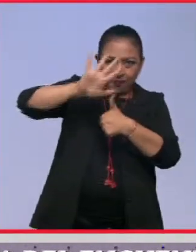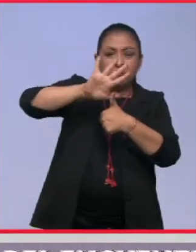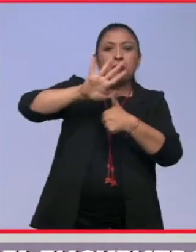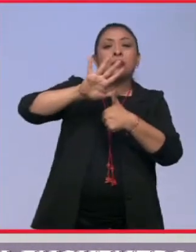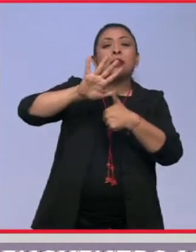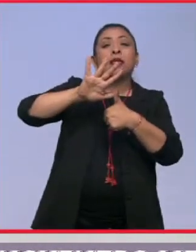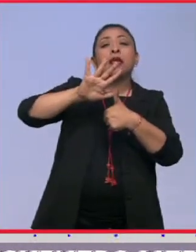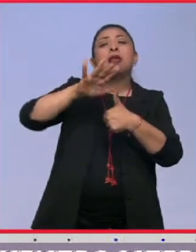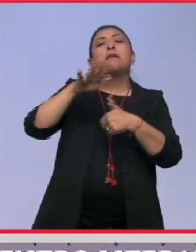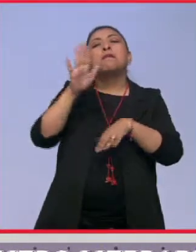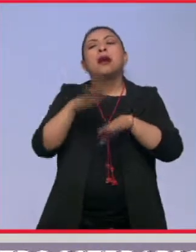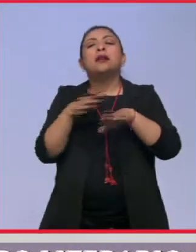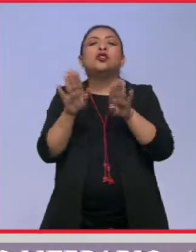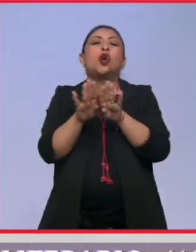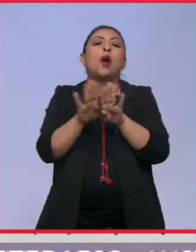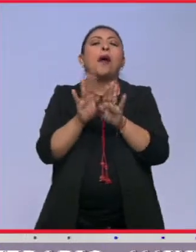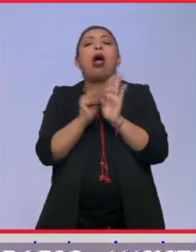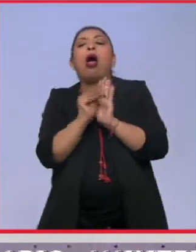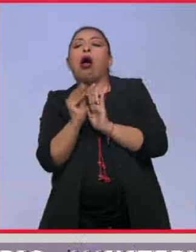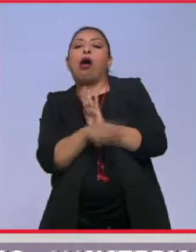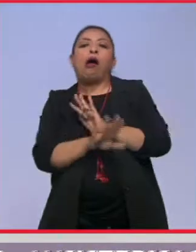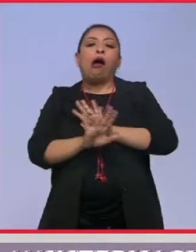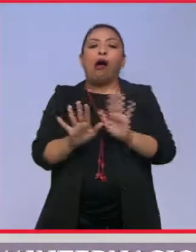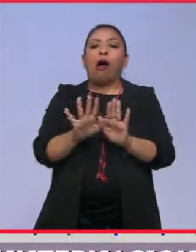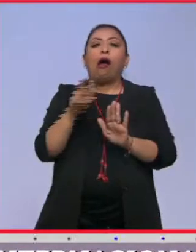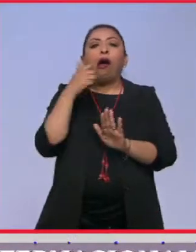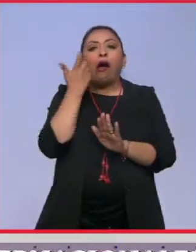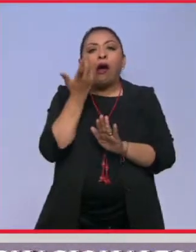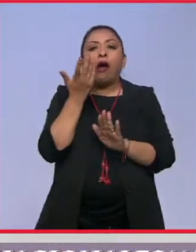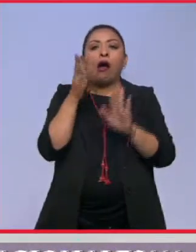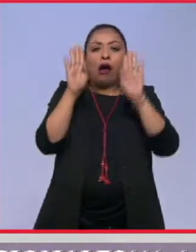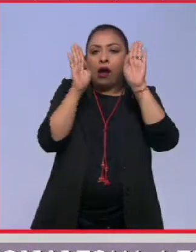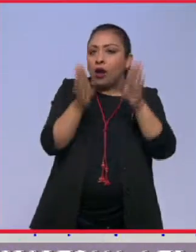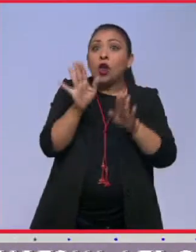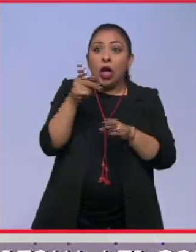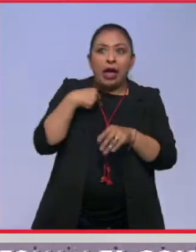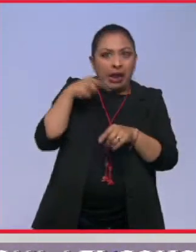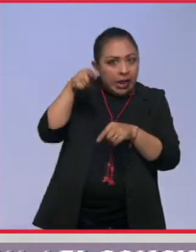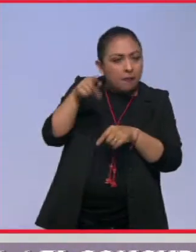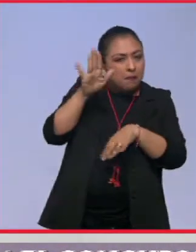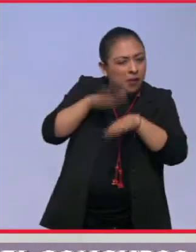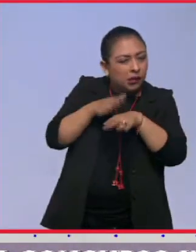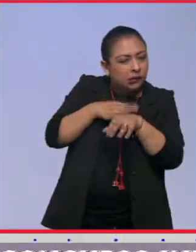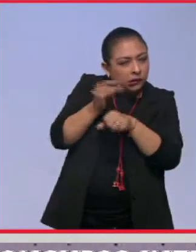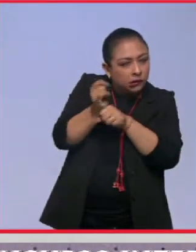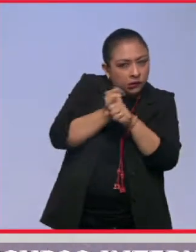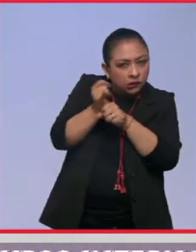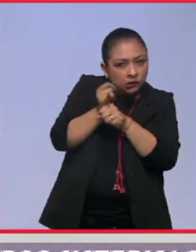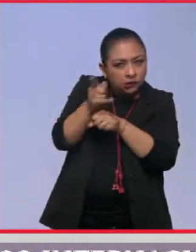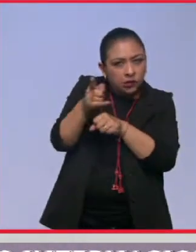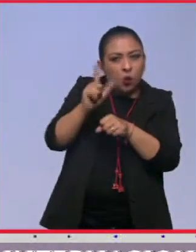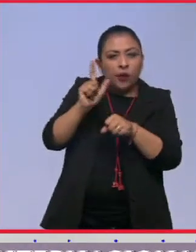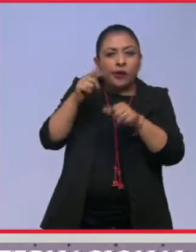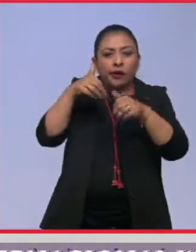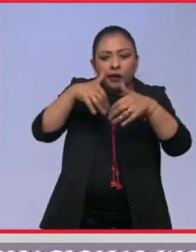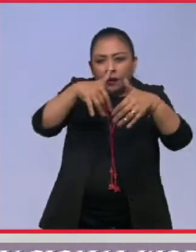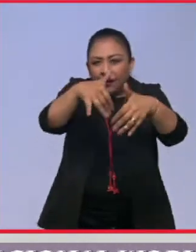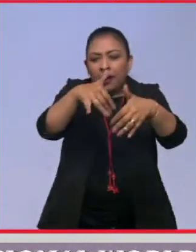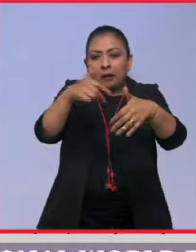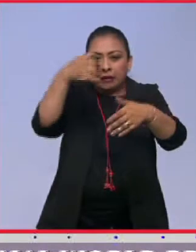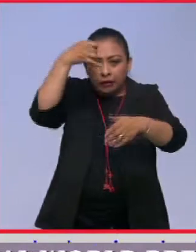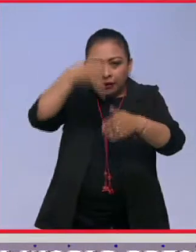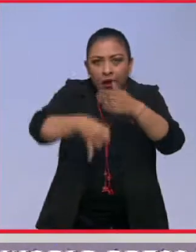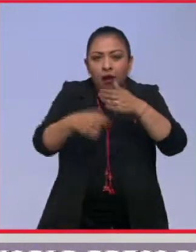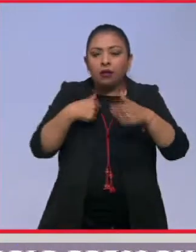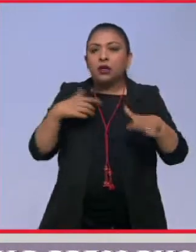que más que un pretexto, fue justo mi sujeto de investigación. Cuando entré a su archivo,